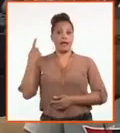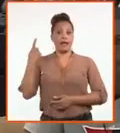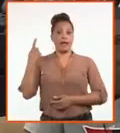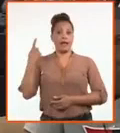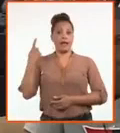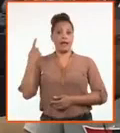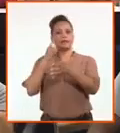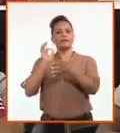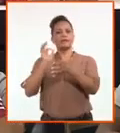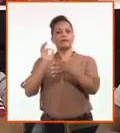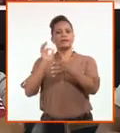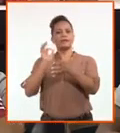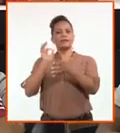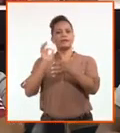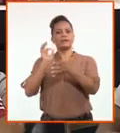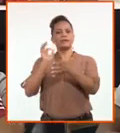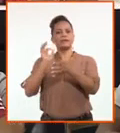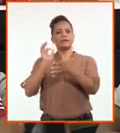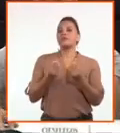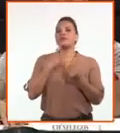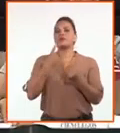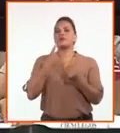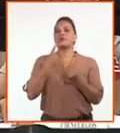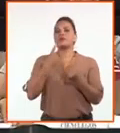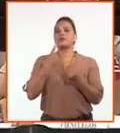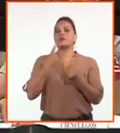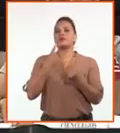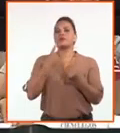plenario se ha recordado muchísimo la figura de nuestro